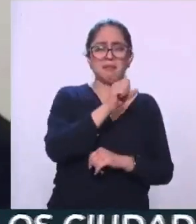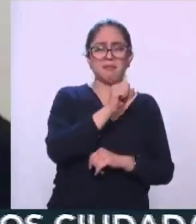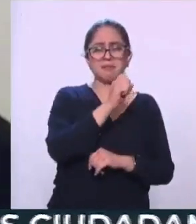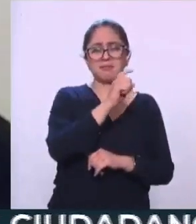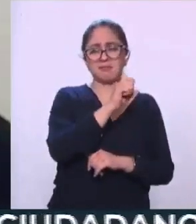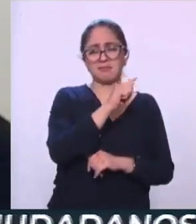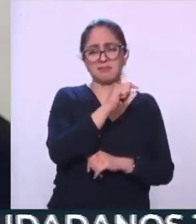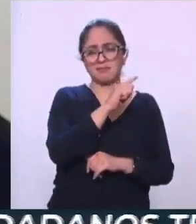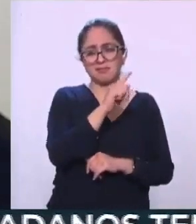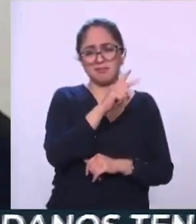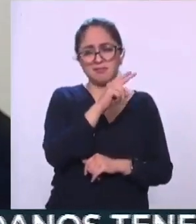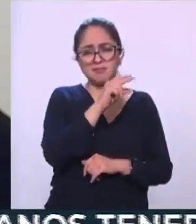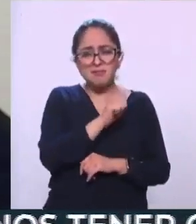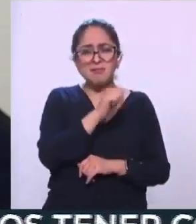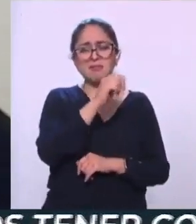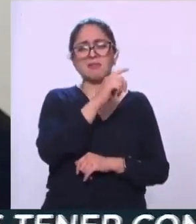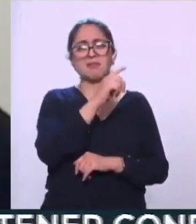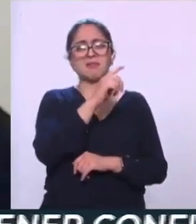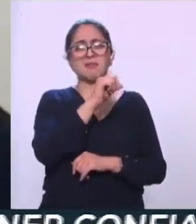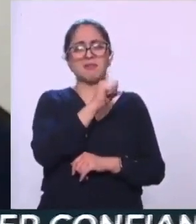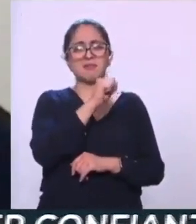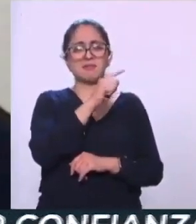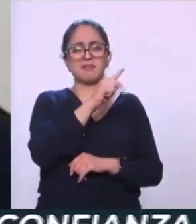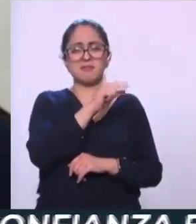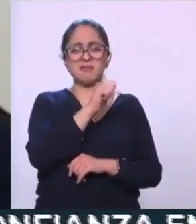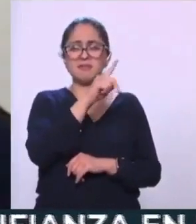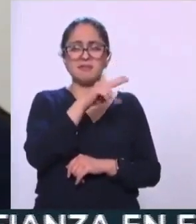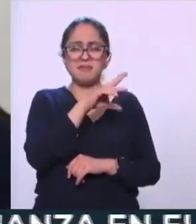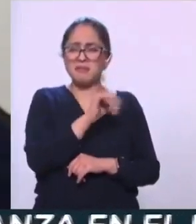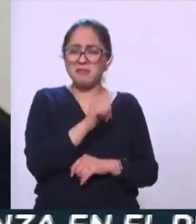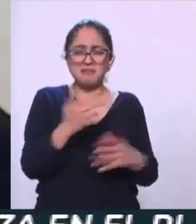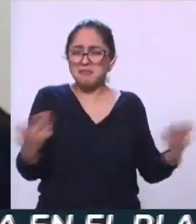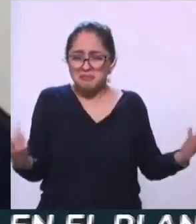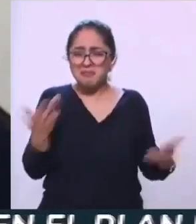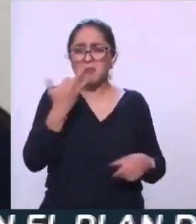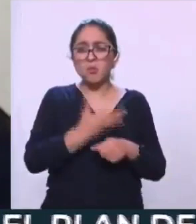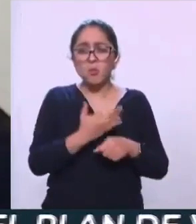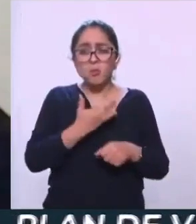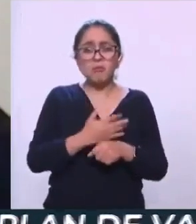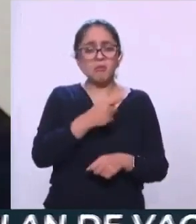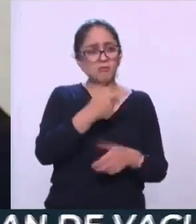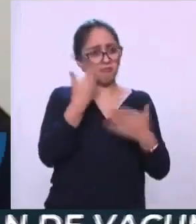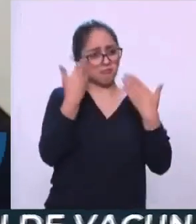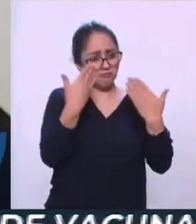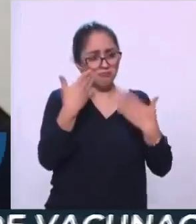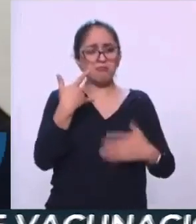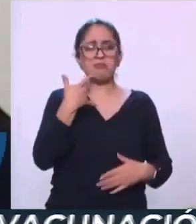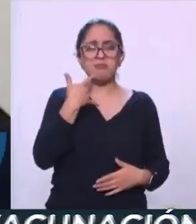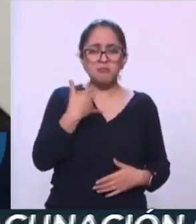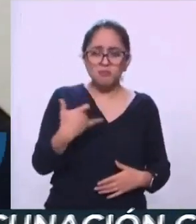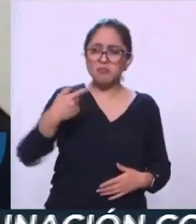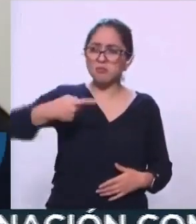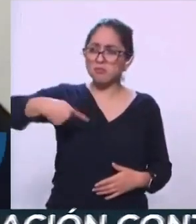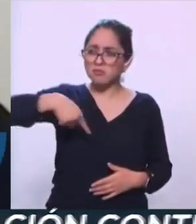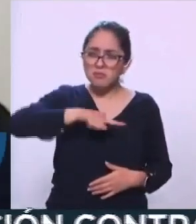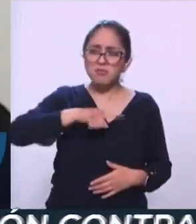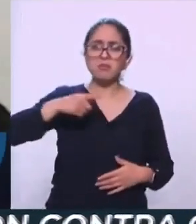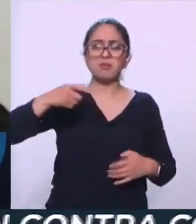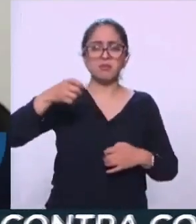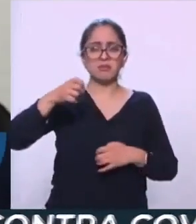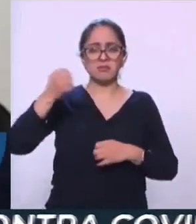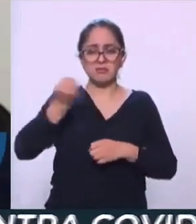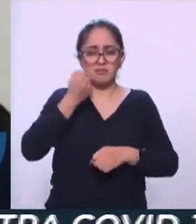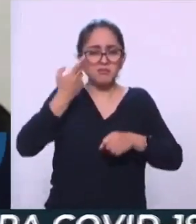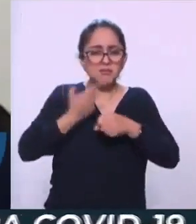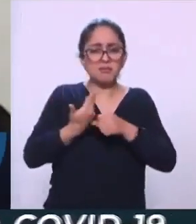que vienen en camino. En lugar de celebrar, digamos, que hay un esfuerzo muy importante de la Cancillería para tener pues,